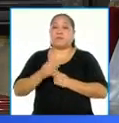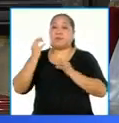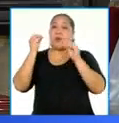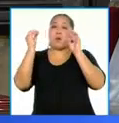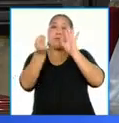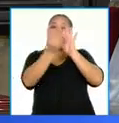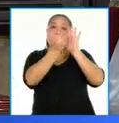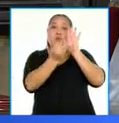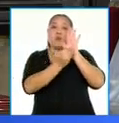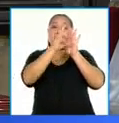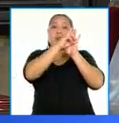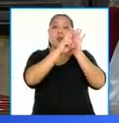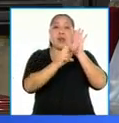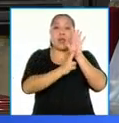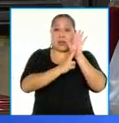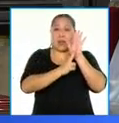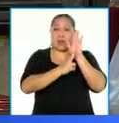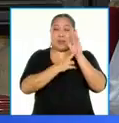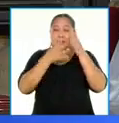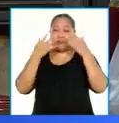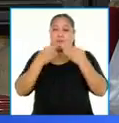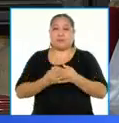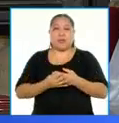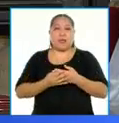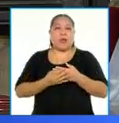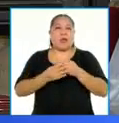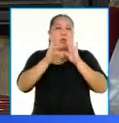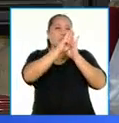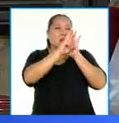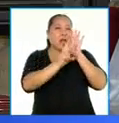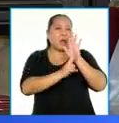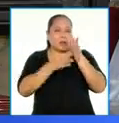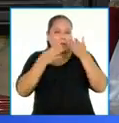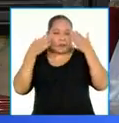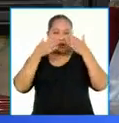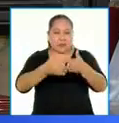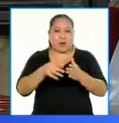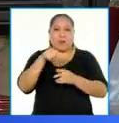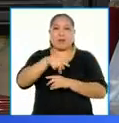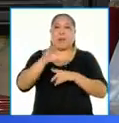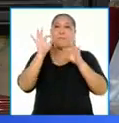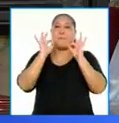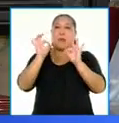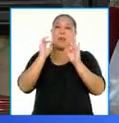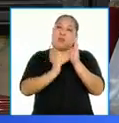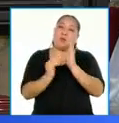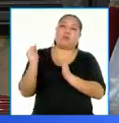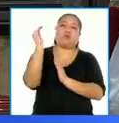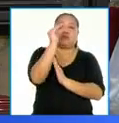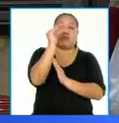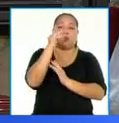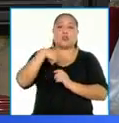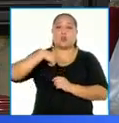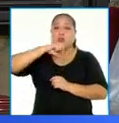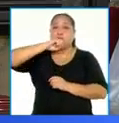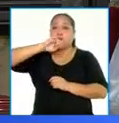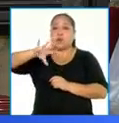medidas restrictivas específicas. Para el nivel de riesgo extremo, como ya lo